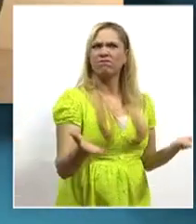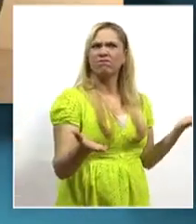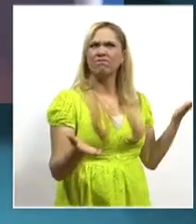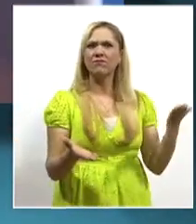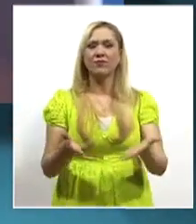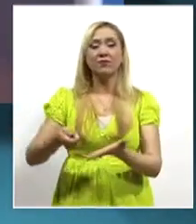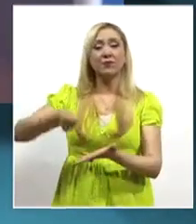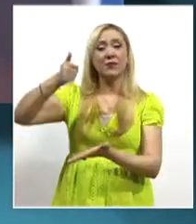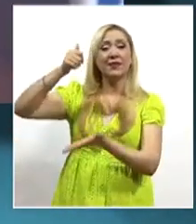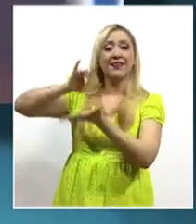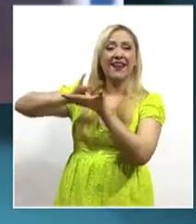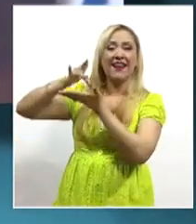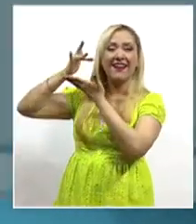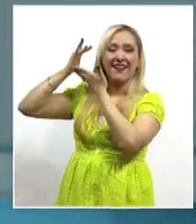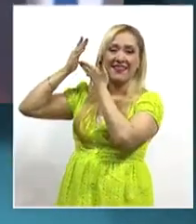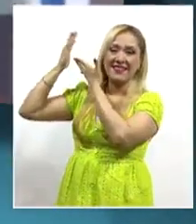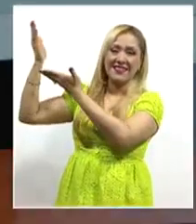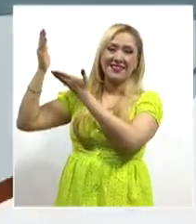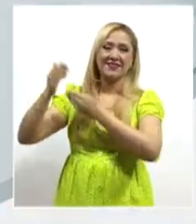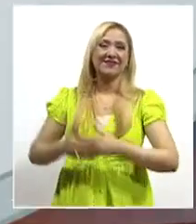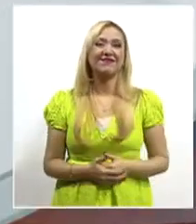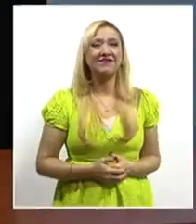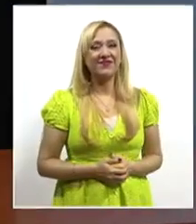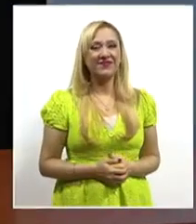vez más amplia.